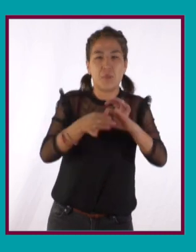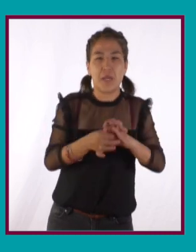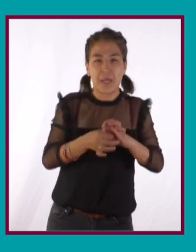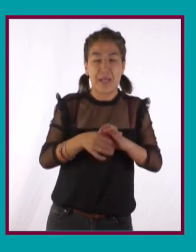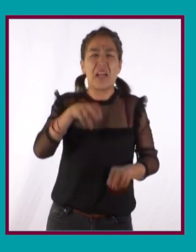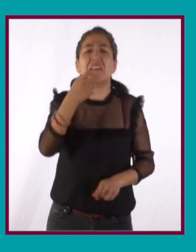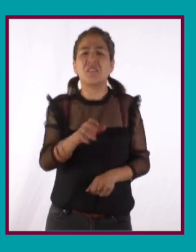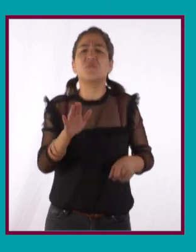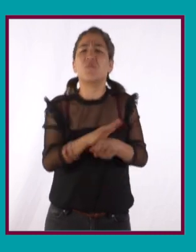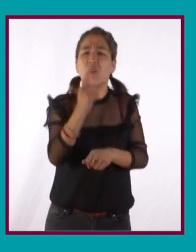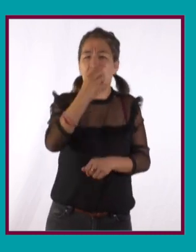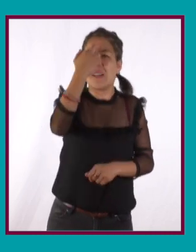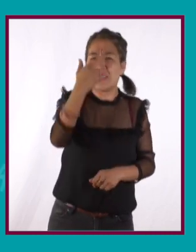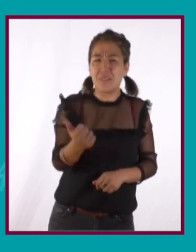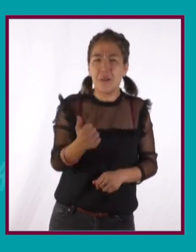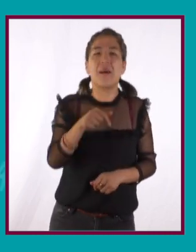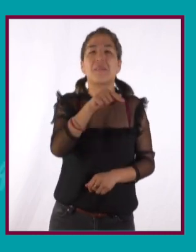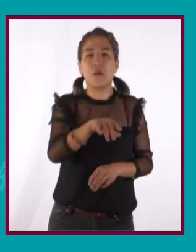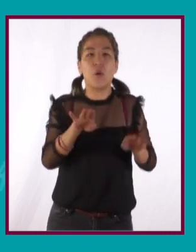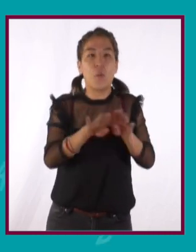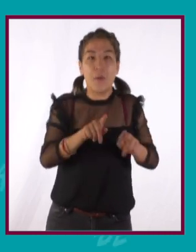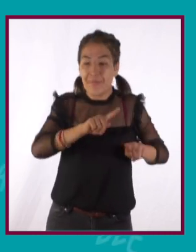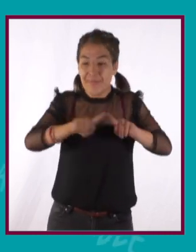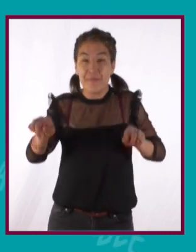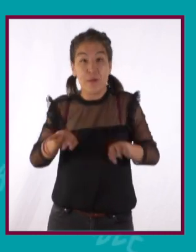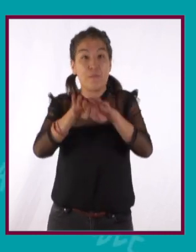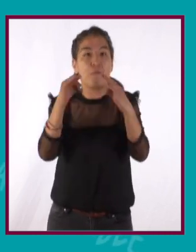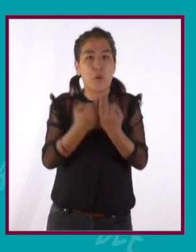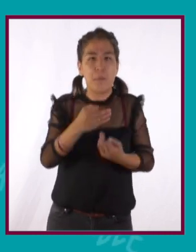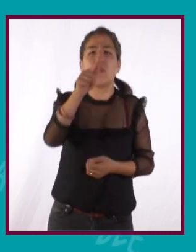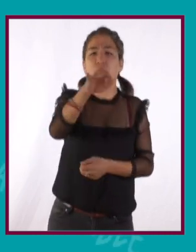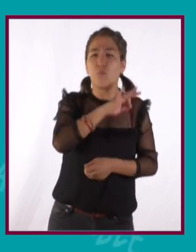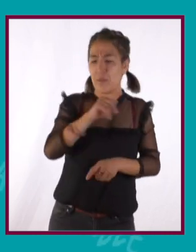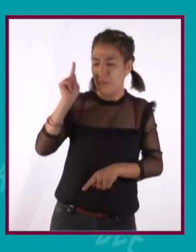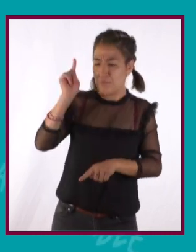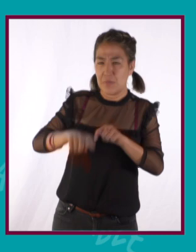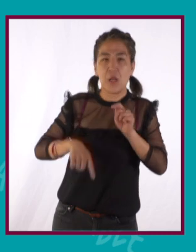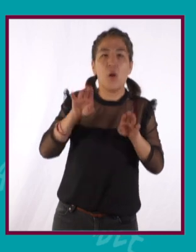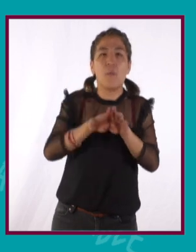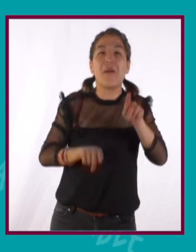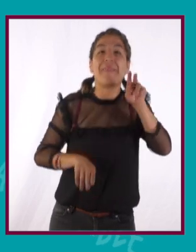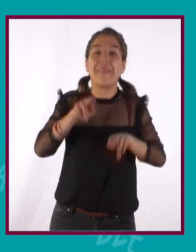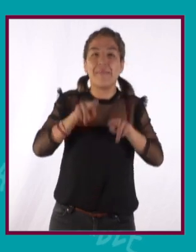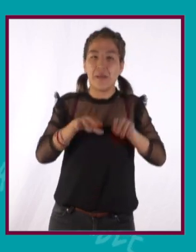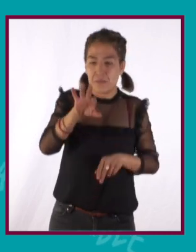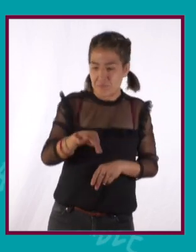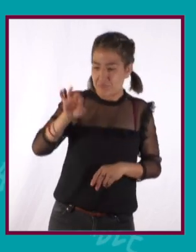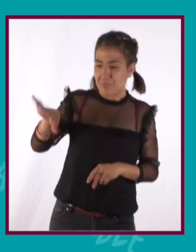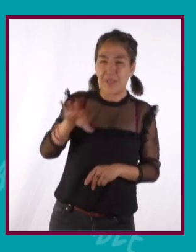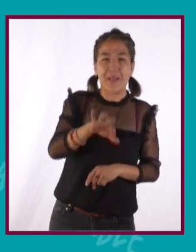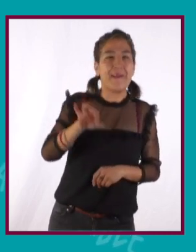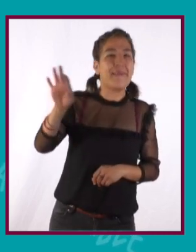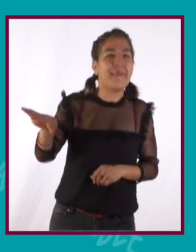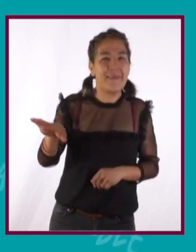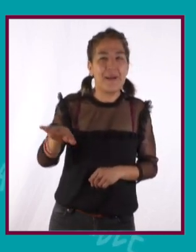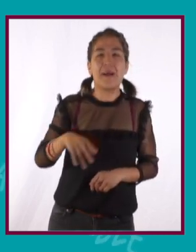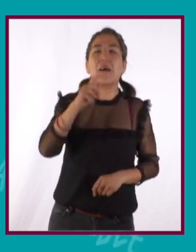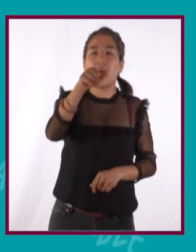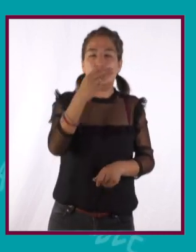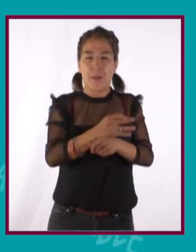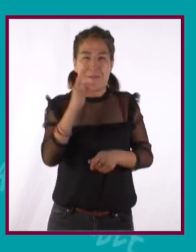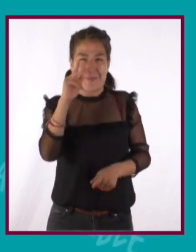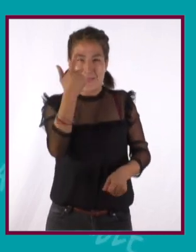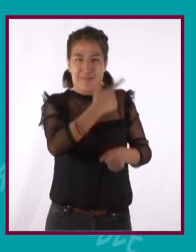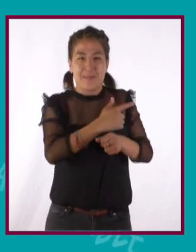salen 2 nodos. Esto es porque para cada nueva posibilidad se puede quitar una pieza de cada nivel. Si nos